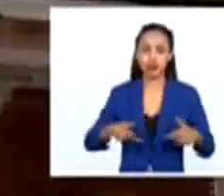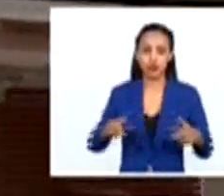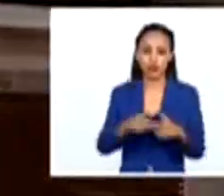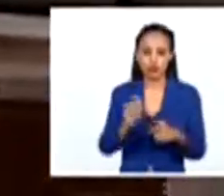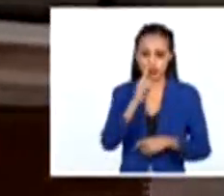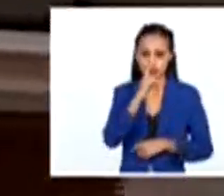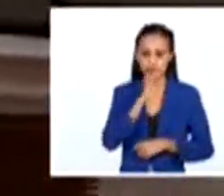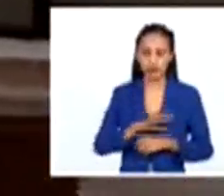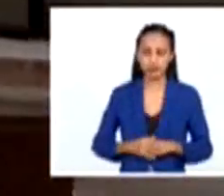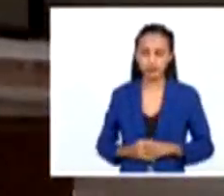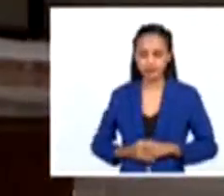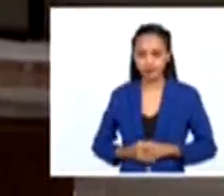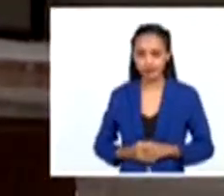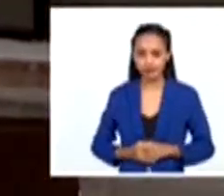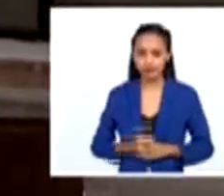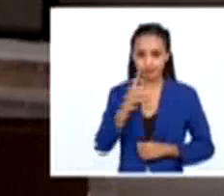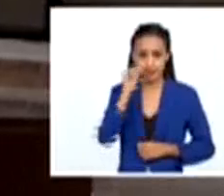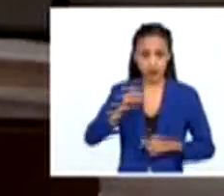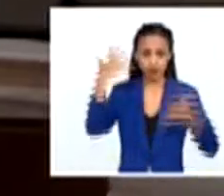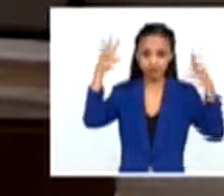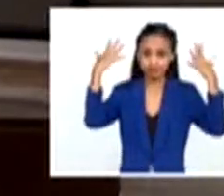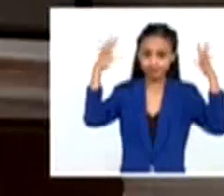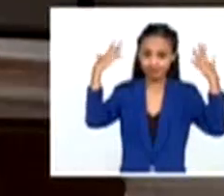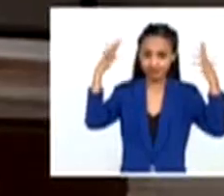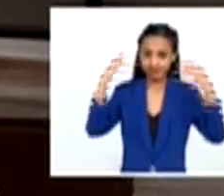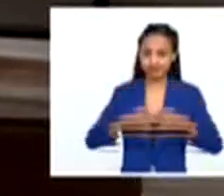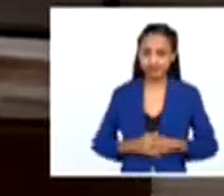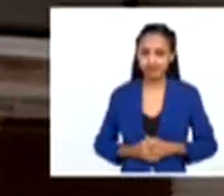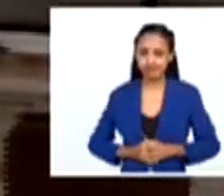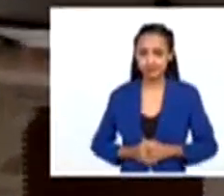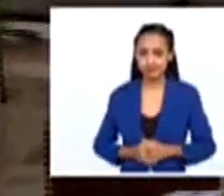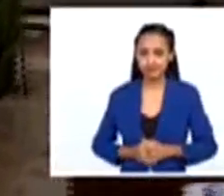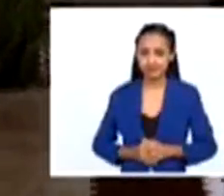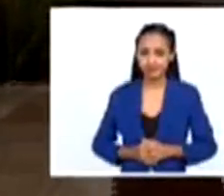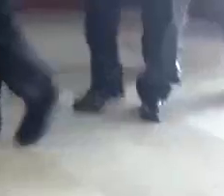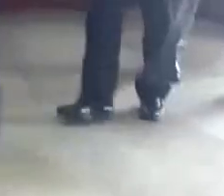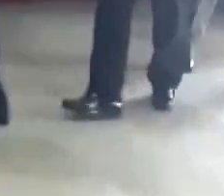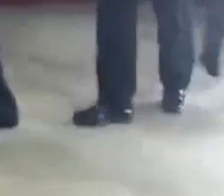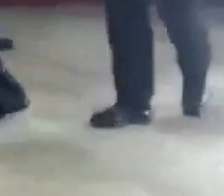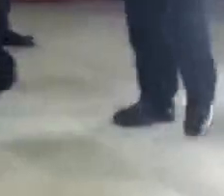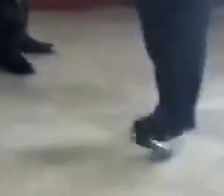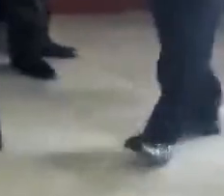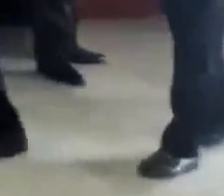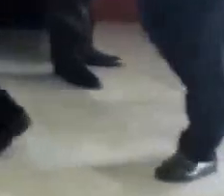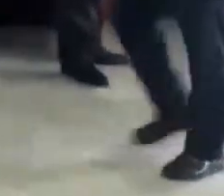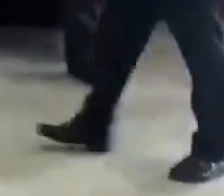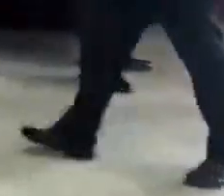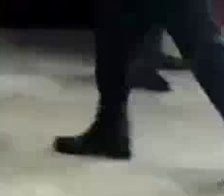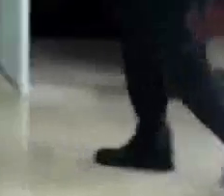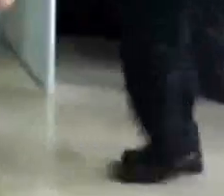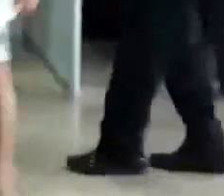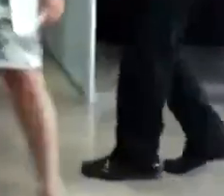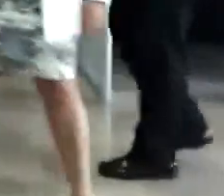anterior. Entre ellos hay varios veteranos mayores de 70 años y 3 mujeres. El octavo congreso del